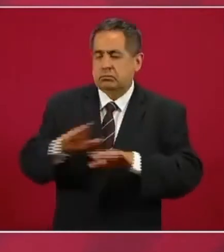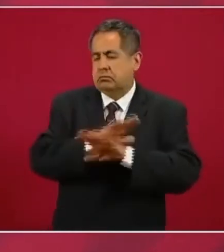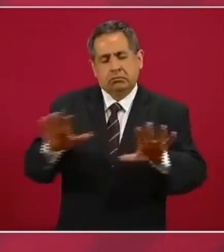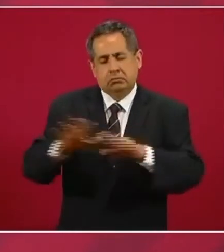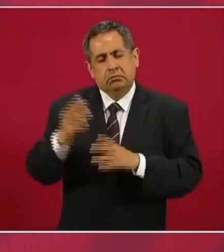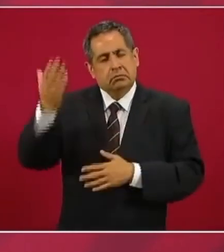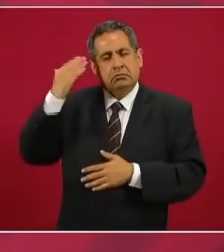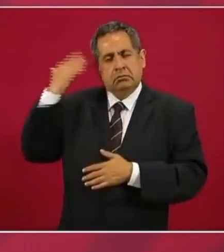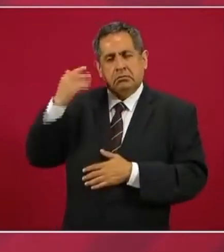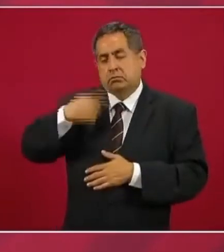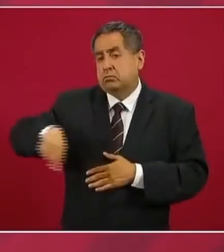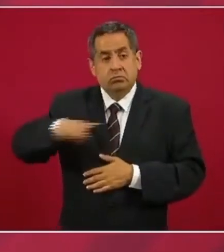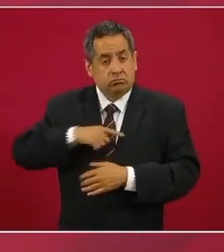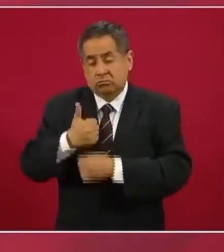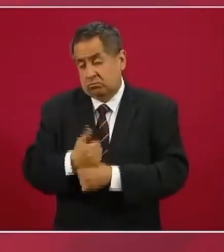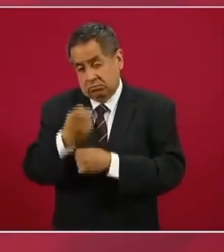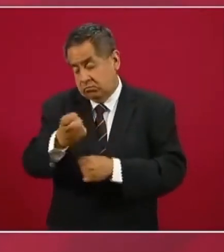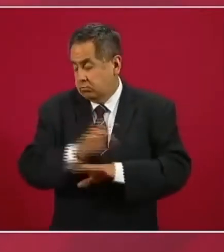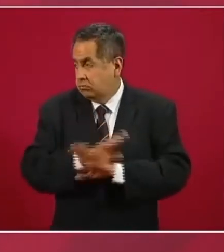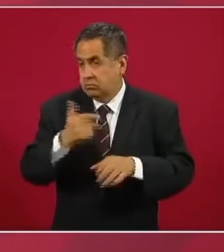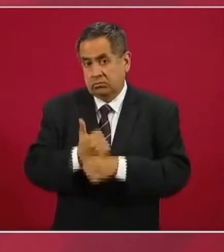mucho nosotros con eso.